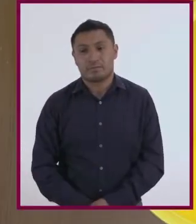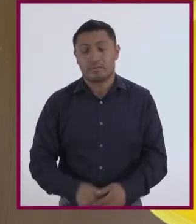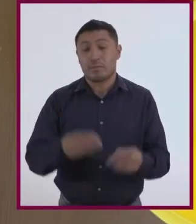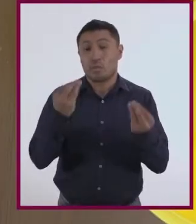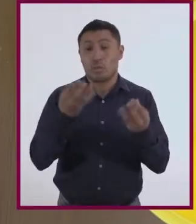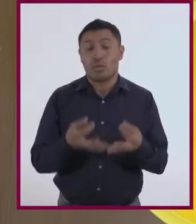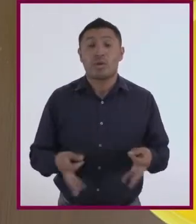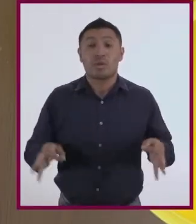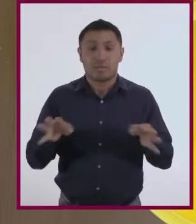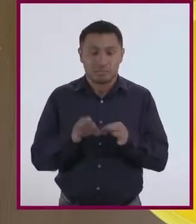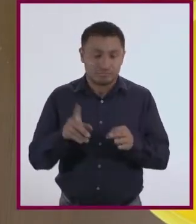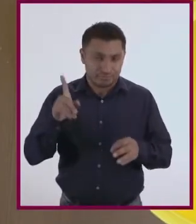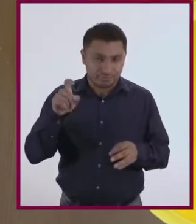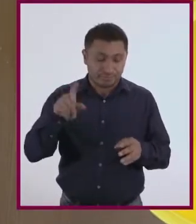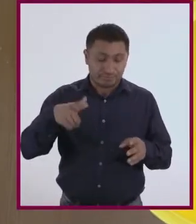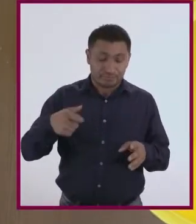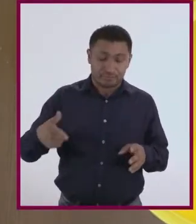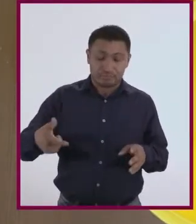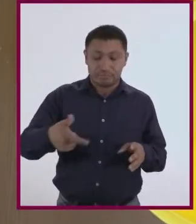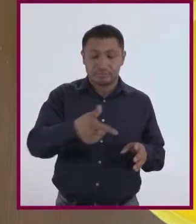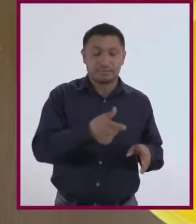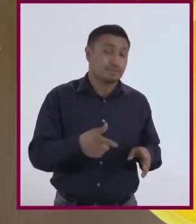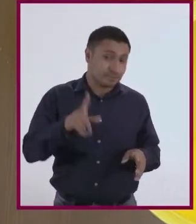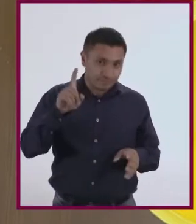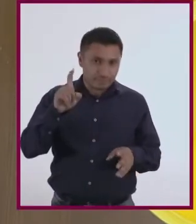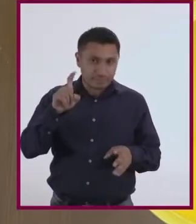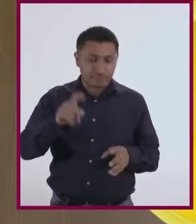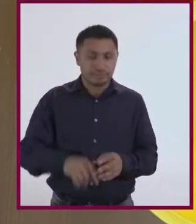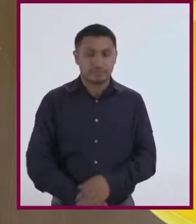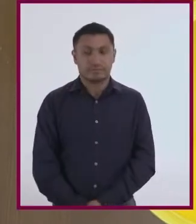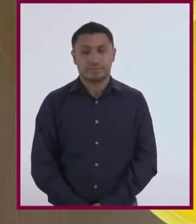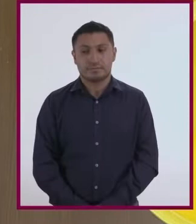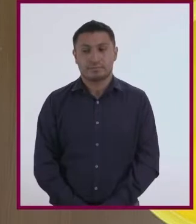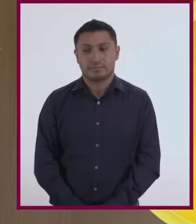Es muy importante mantenerla húmeda.